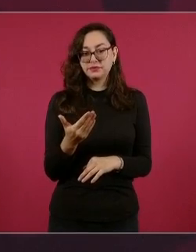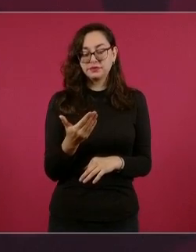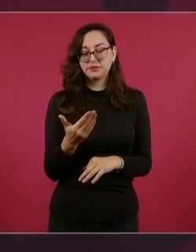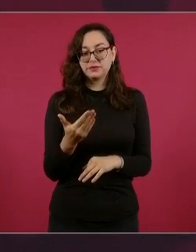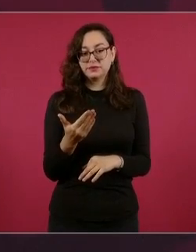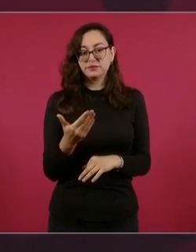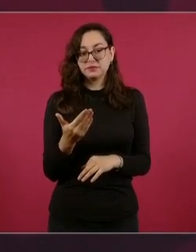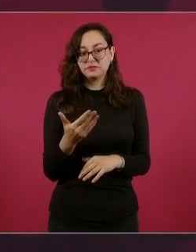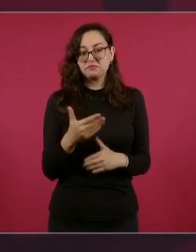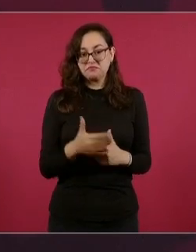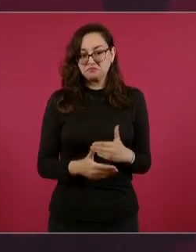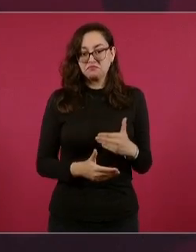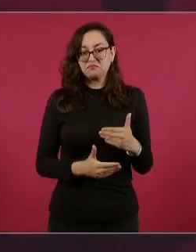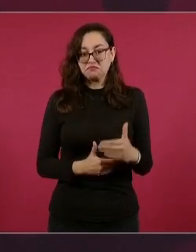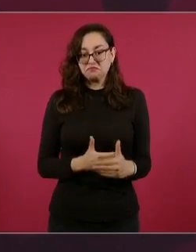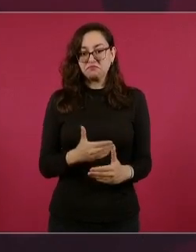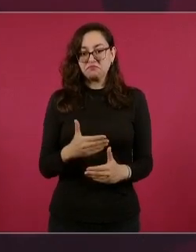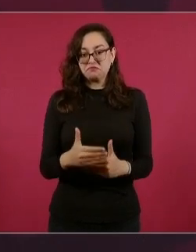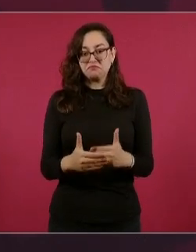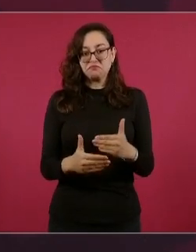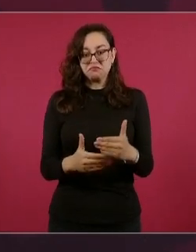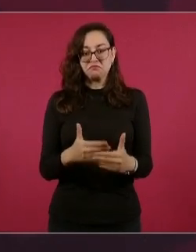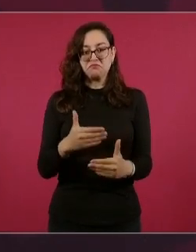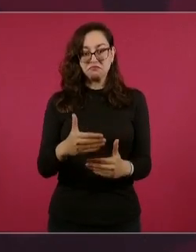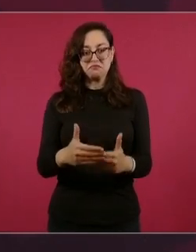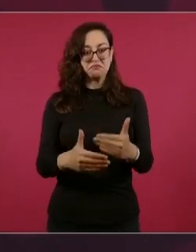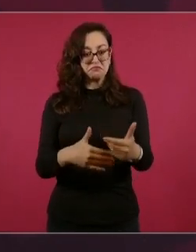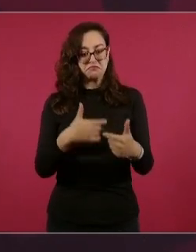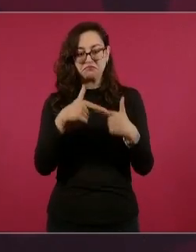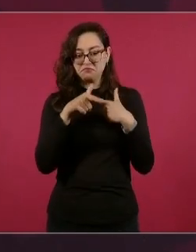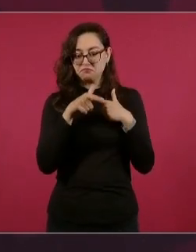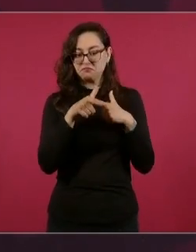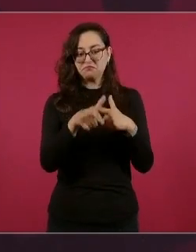todo este proceso para que no se detenga,